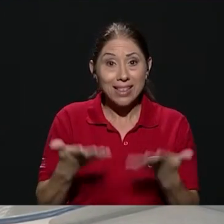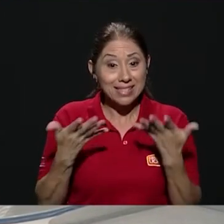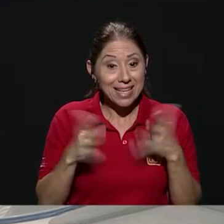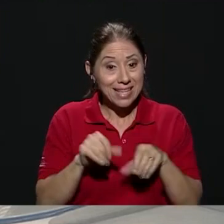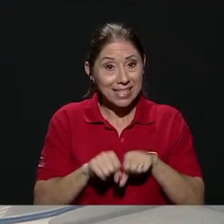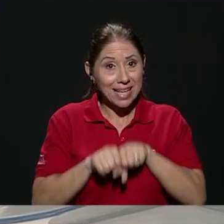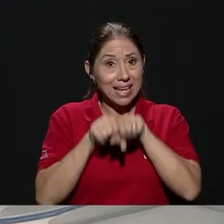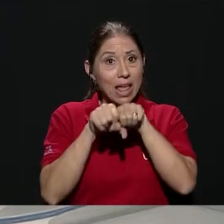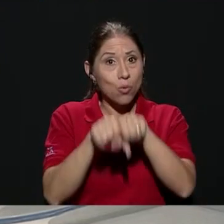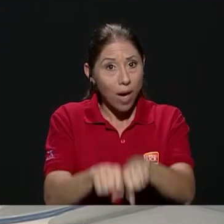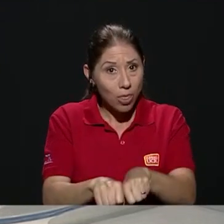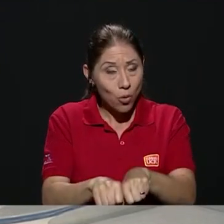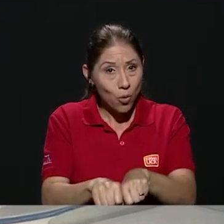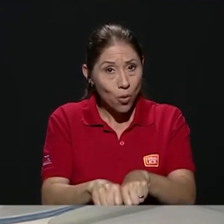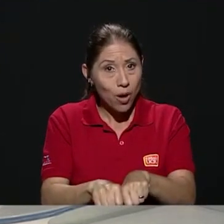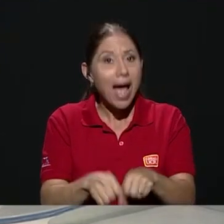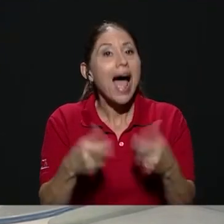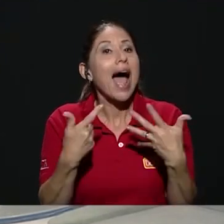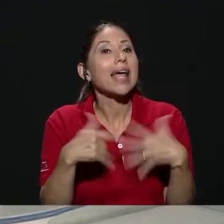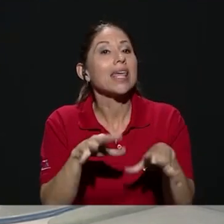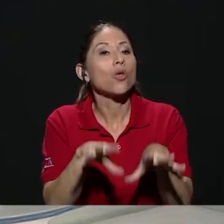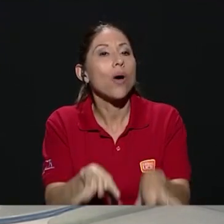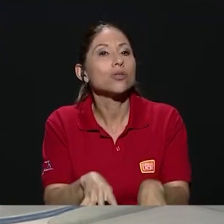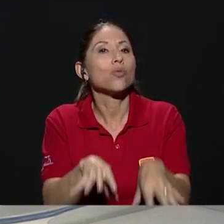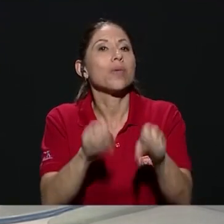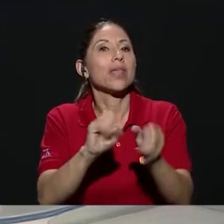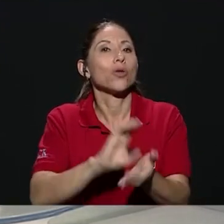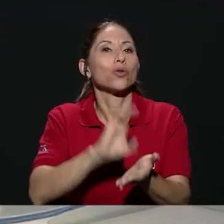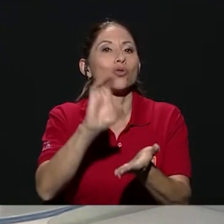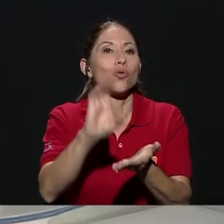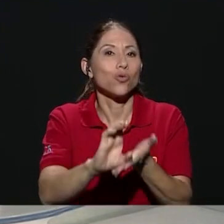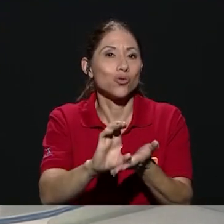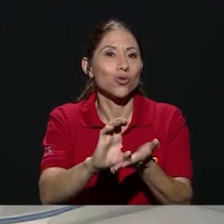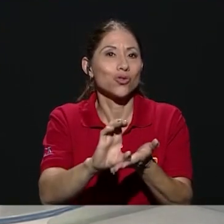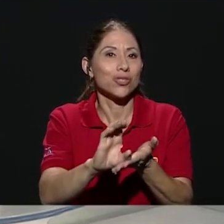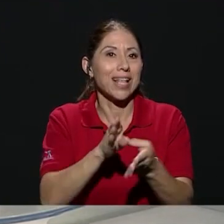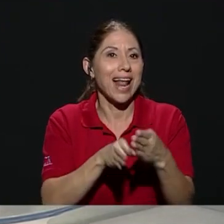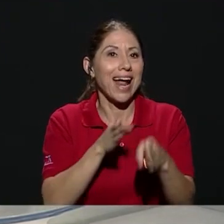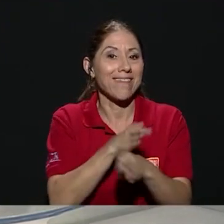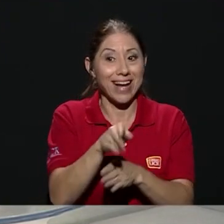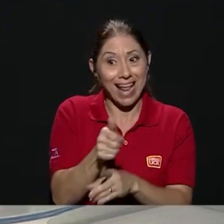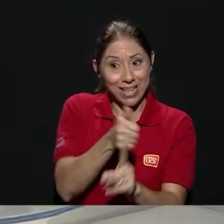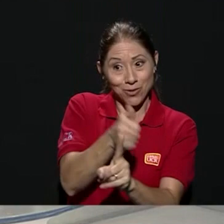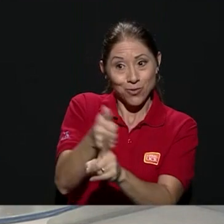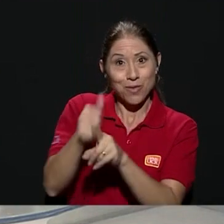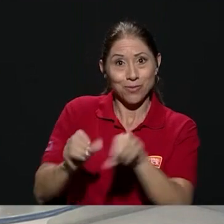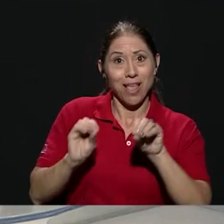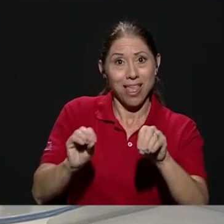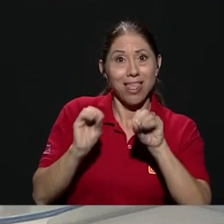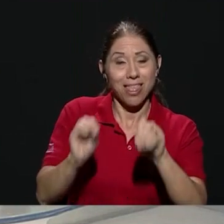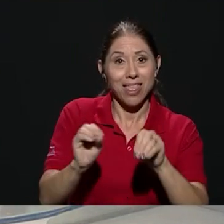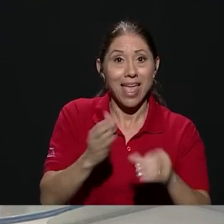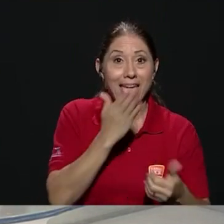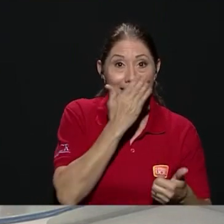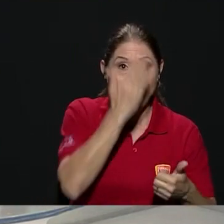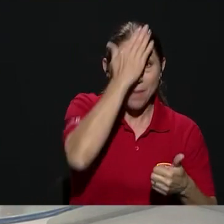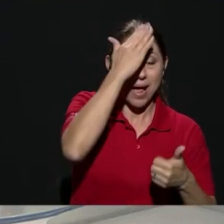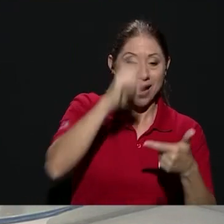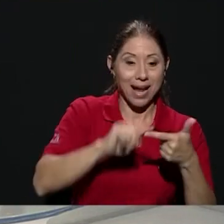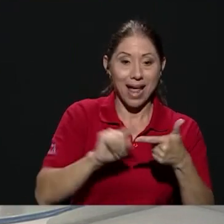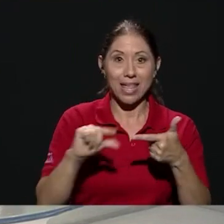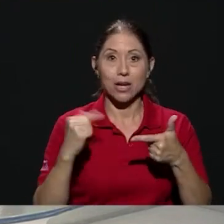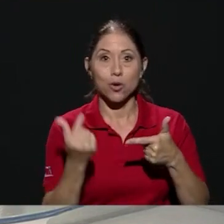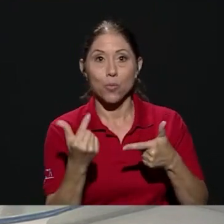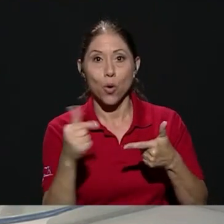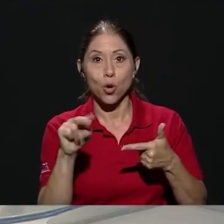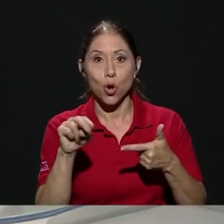ido asumiendo los cursos de la carrera. Por ejemplo, nosotros en Talamanca y en el Grupo 9 tenemos exalumnos